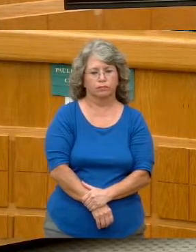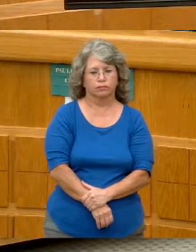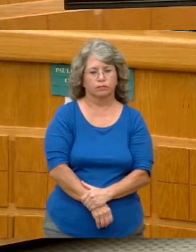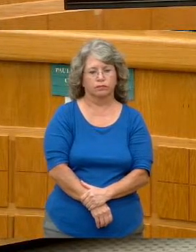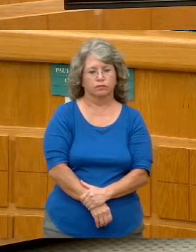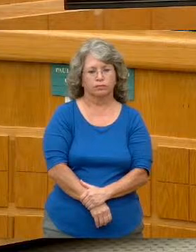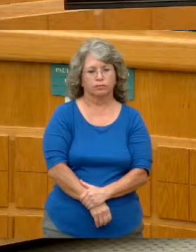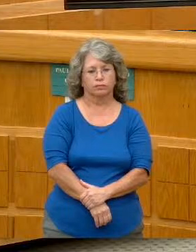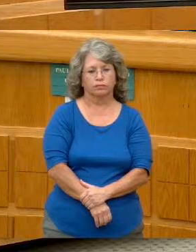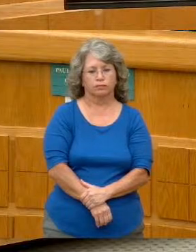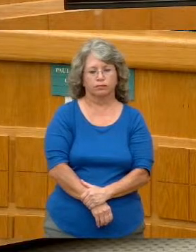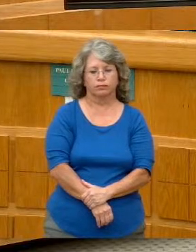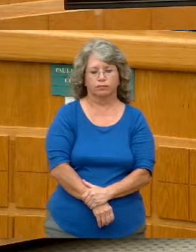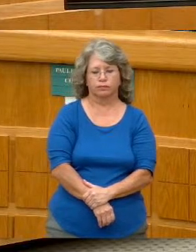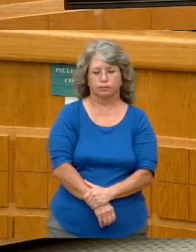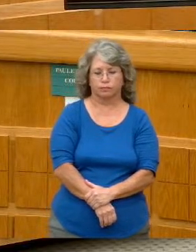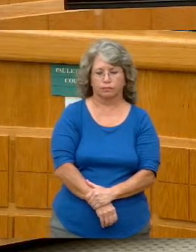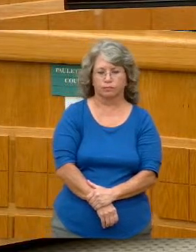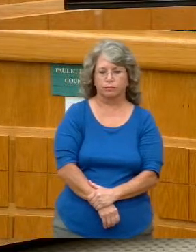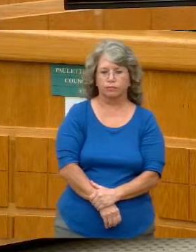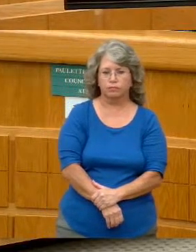Bird.